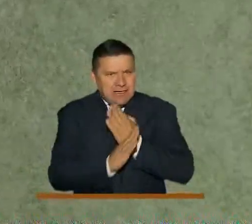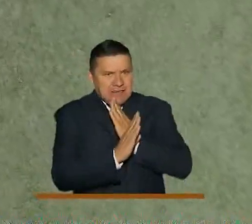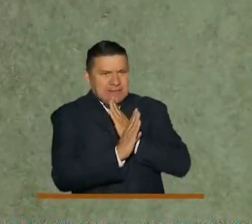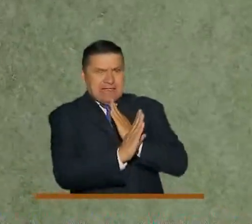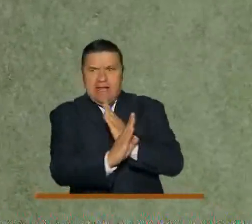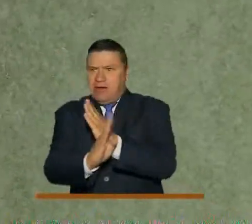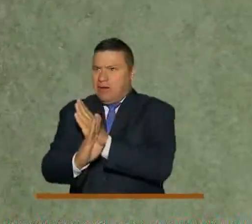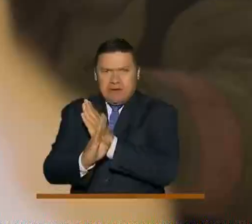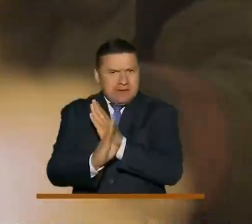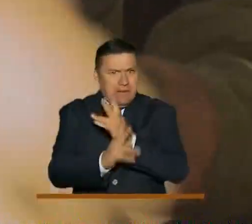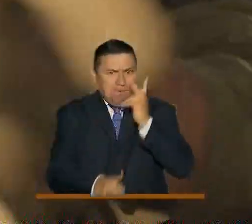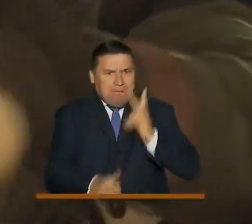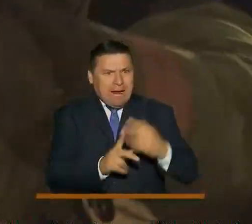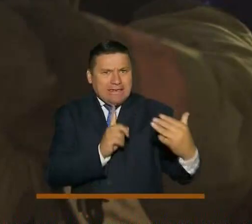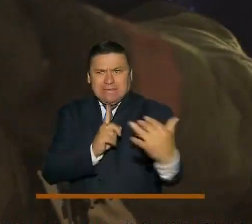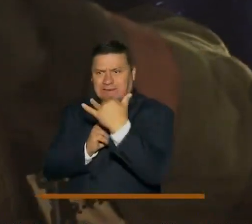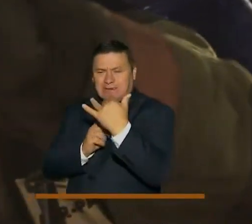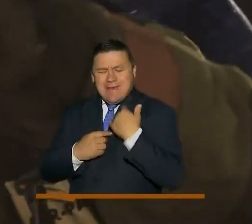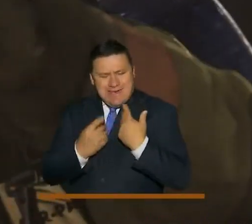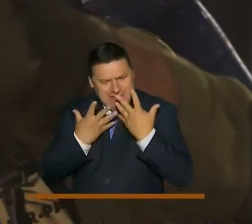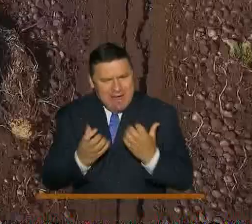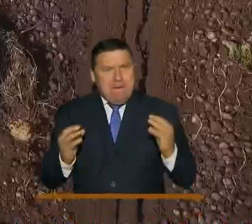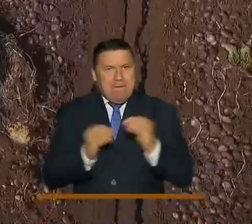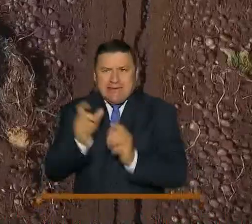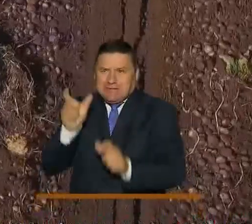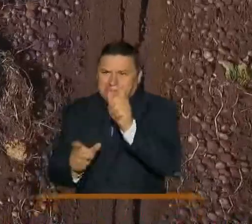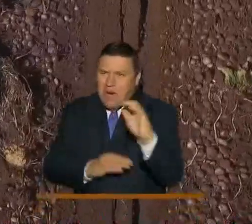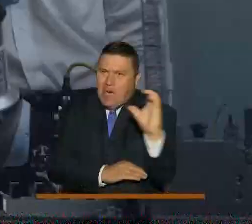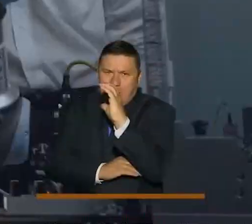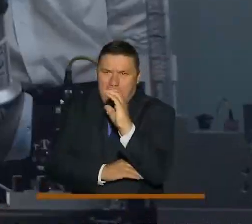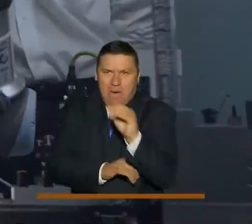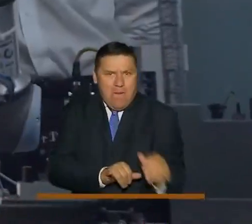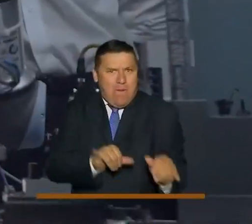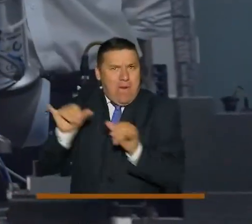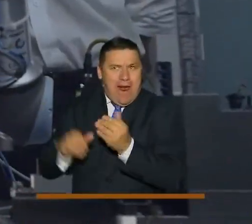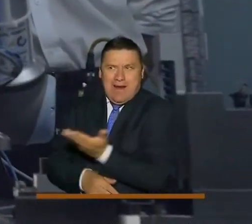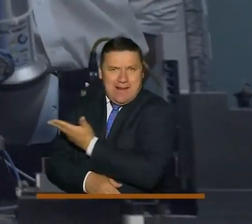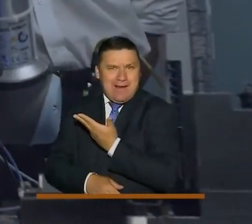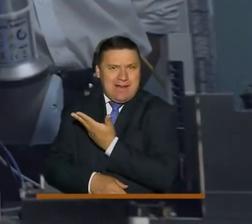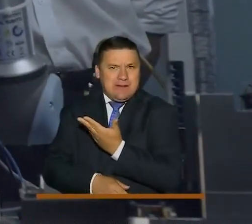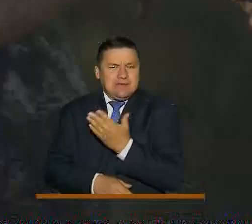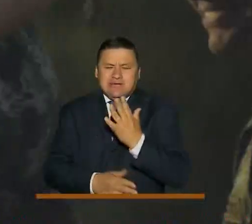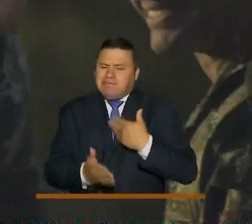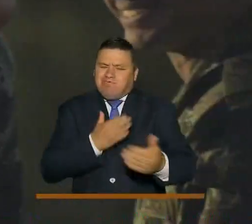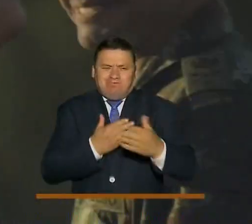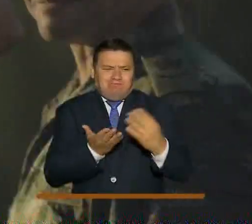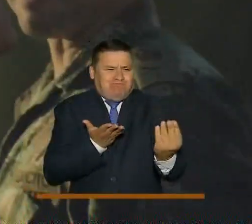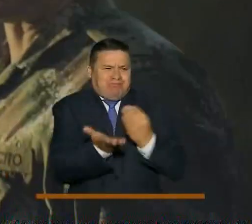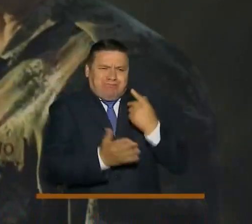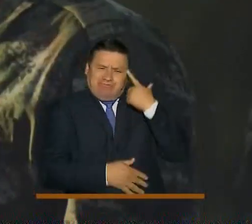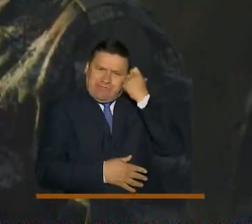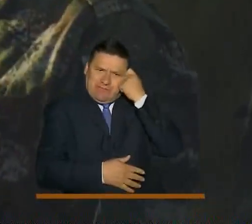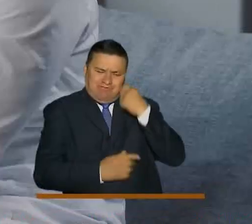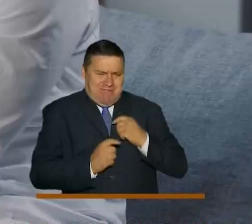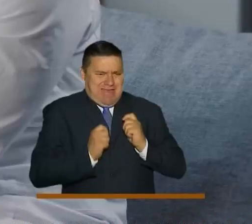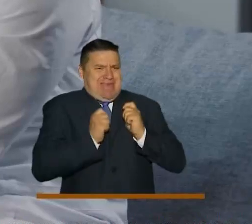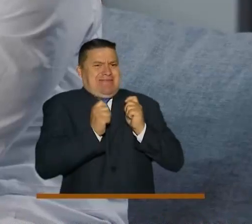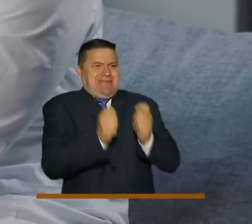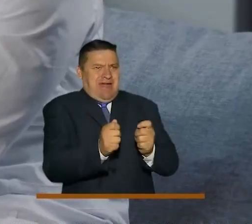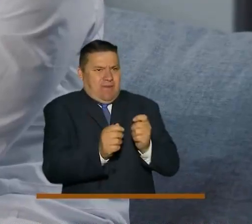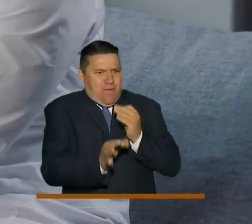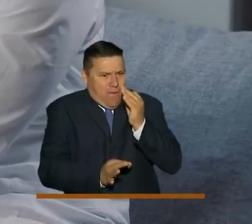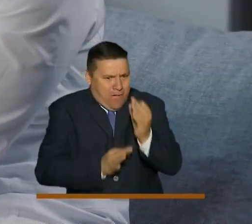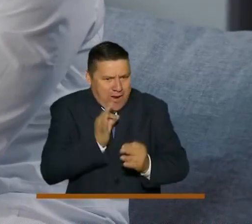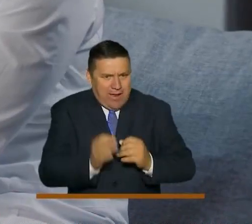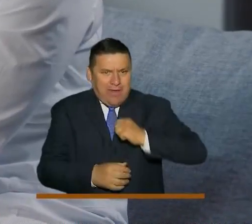la seguridad está en peligro, queremos más colombianos como ellos, que arriesgan todo y lo dan todo